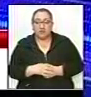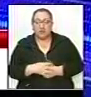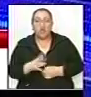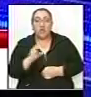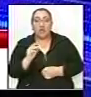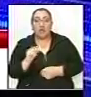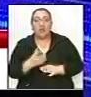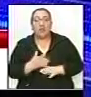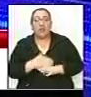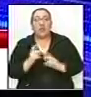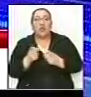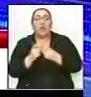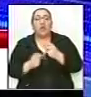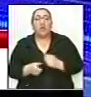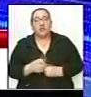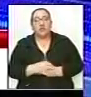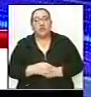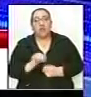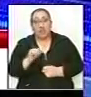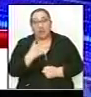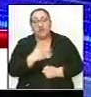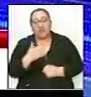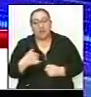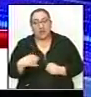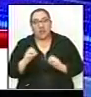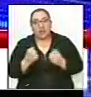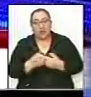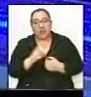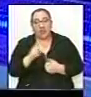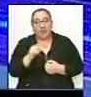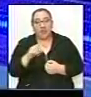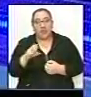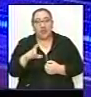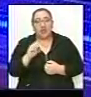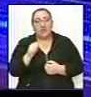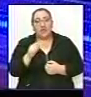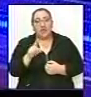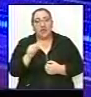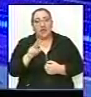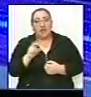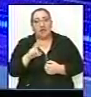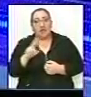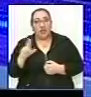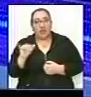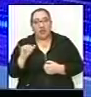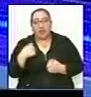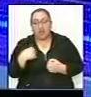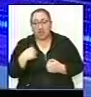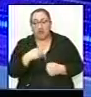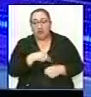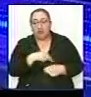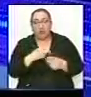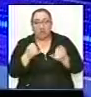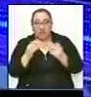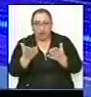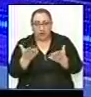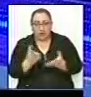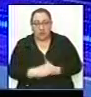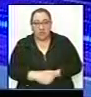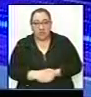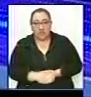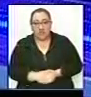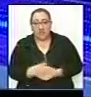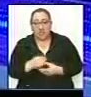declaraciones del congresista y presidente del Congreso, Daniel Salaverry. Tenemos nosotros la información